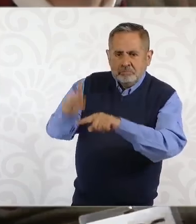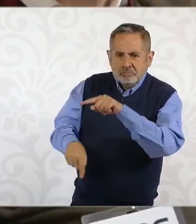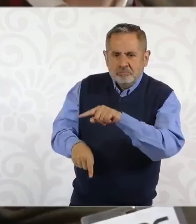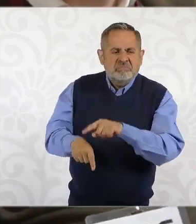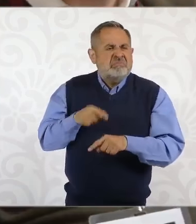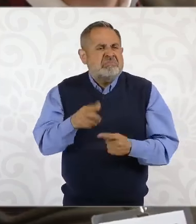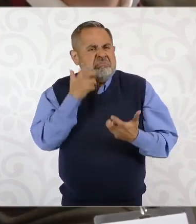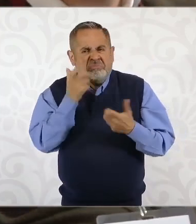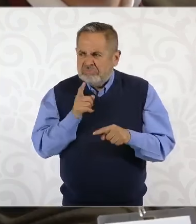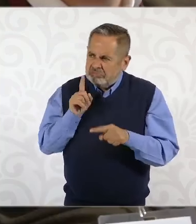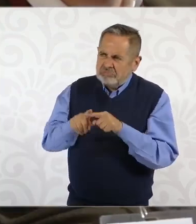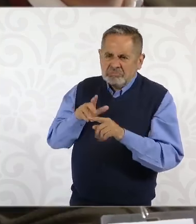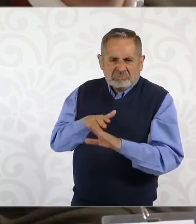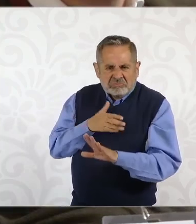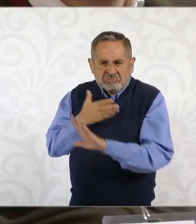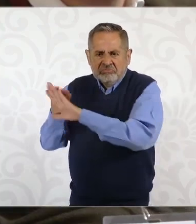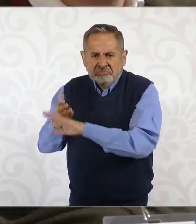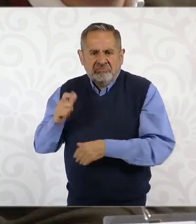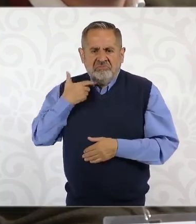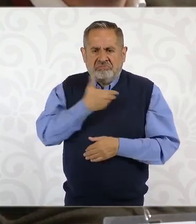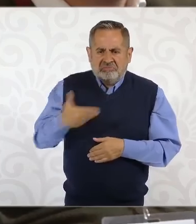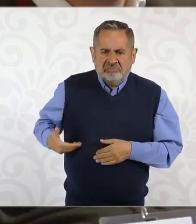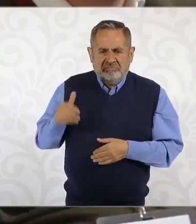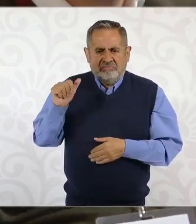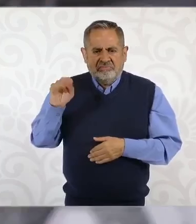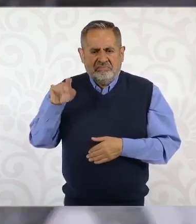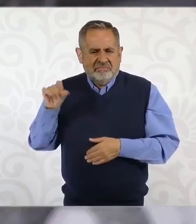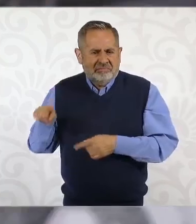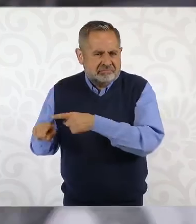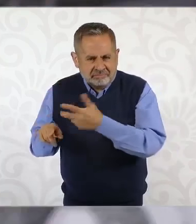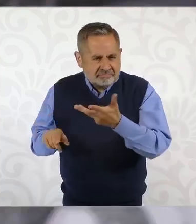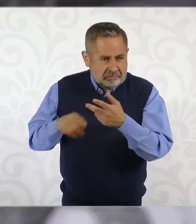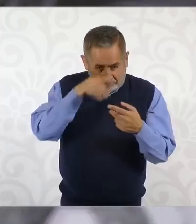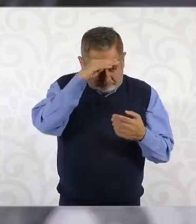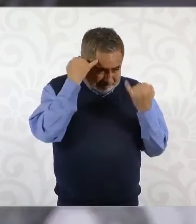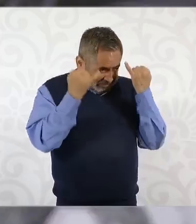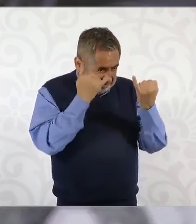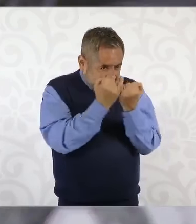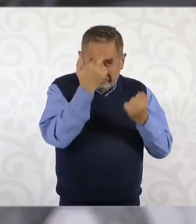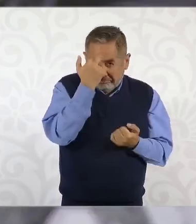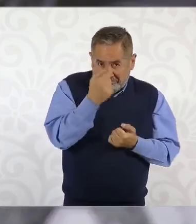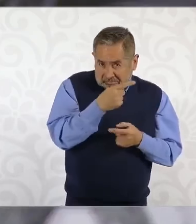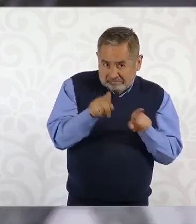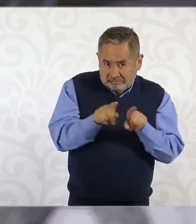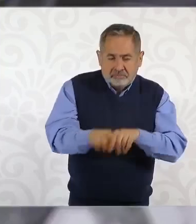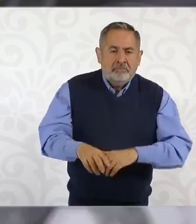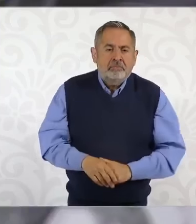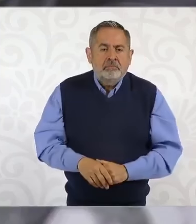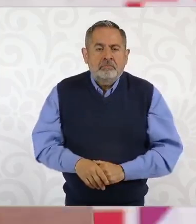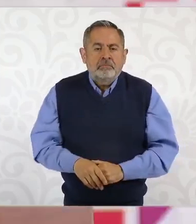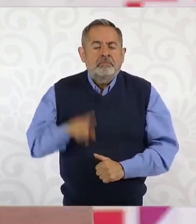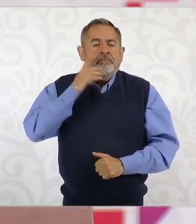Manuel Grande, por el expresidente. ¿Usted coincide Ya hablé con mucho esa de visión? eso. Ya no voy a hablar de eso. Ya hablé, ya dije